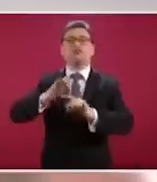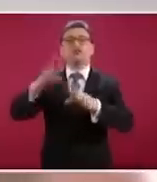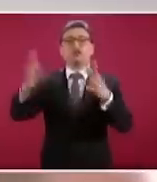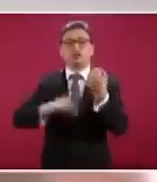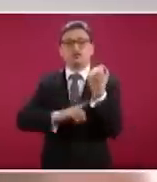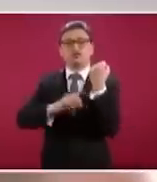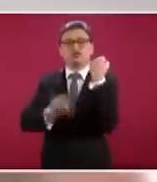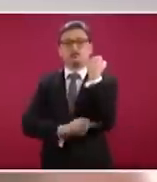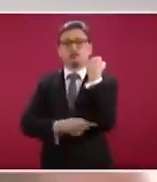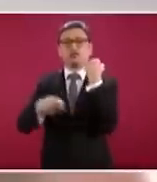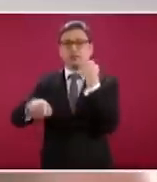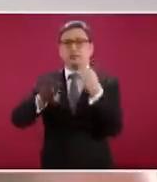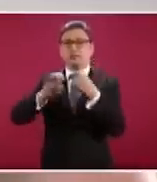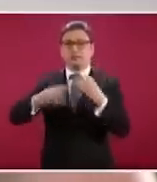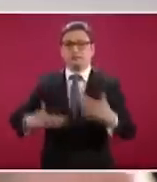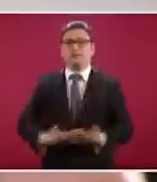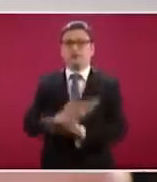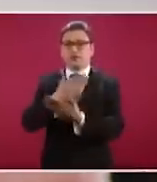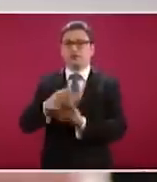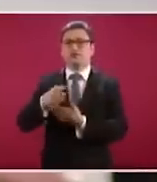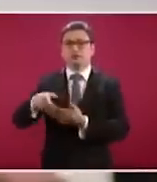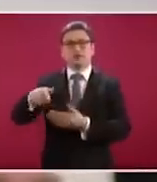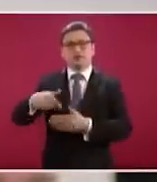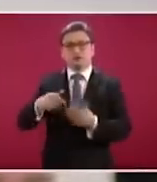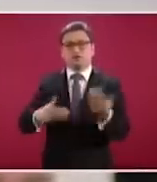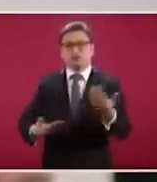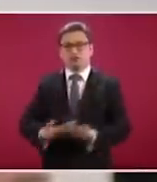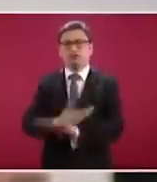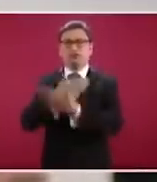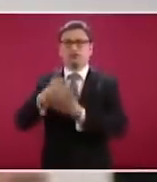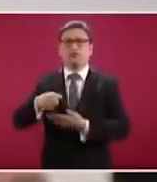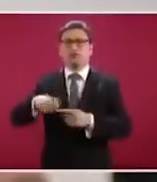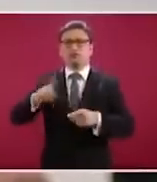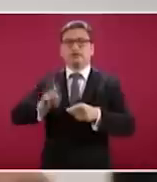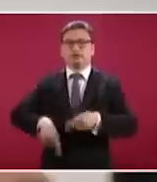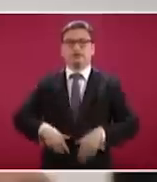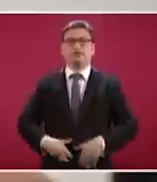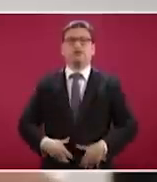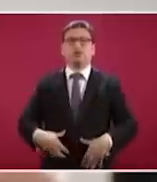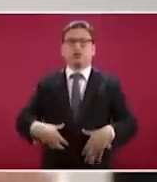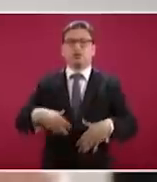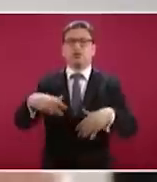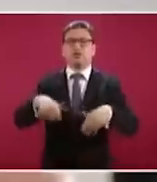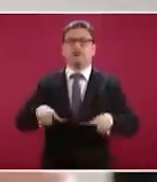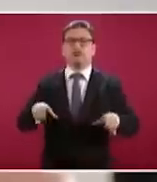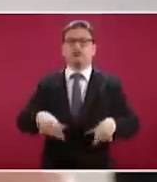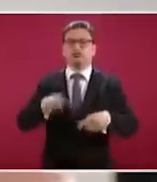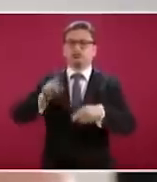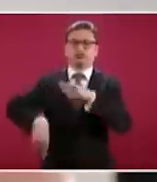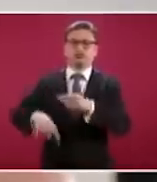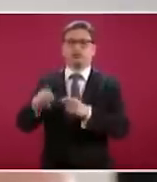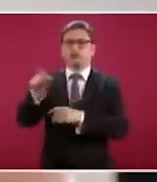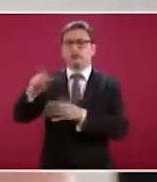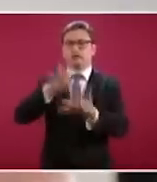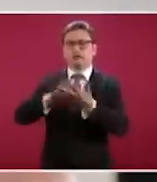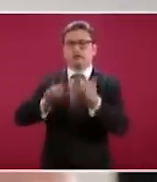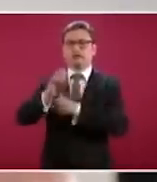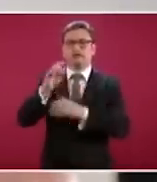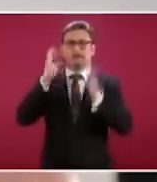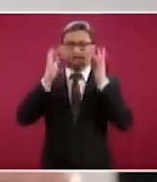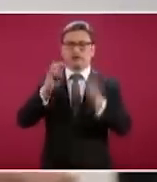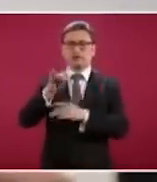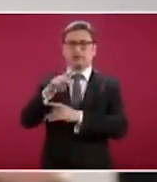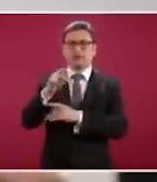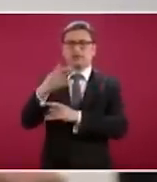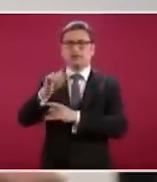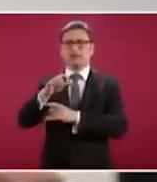y nació su bebé en prisión. La atendieron en el parto y le quitaron la matriz sin su consentimiento en el penal de Santa Marta, Catitla. Ella